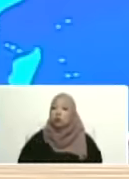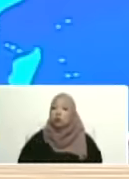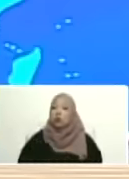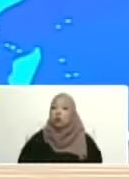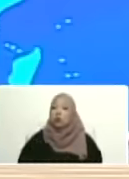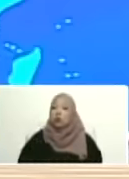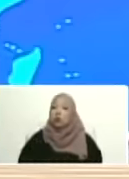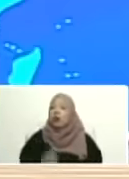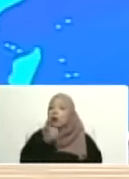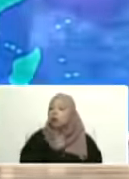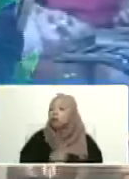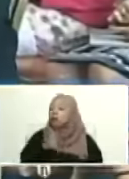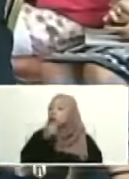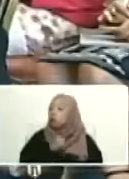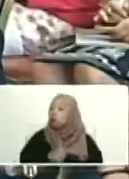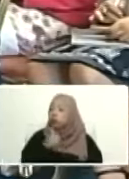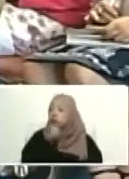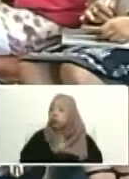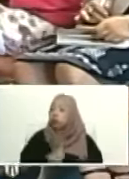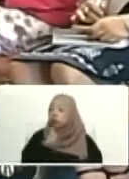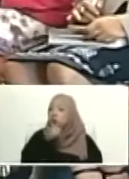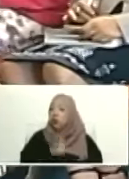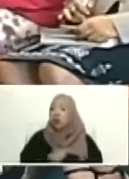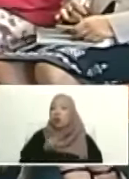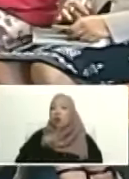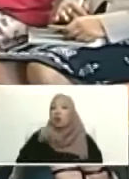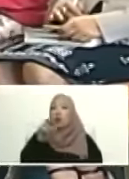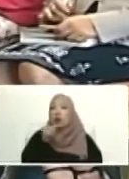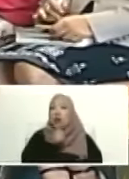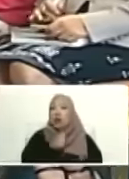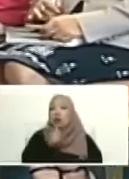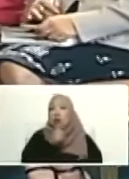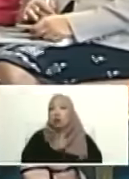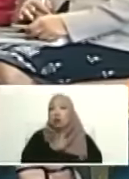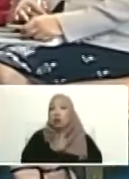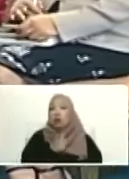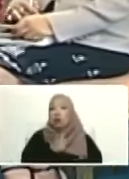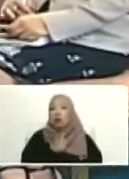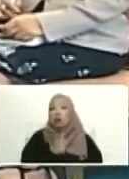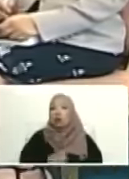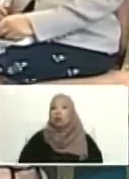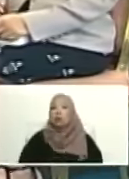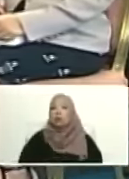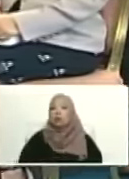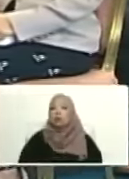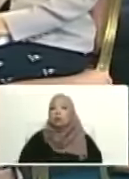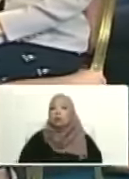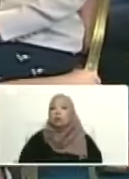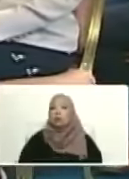Tuvimos que soportar todo eso en ese tercer momento, ese tercer periodo.